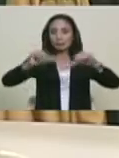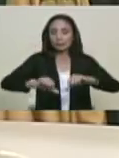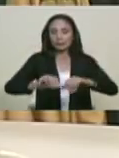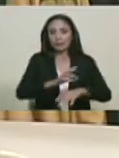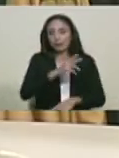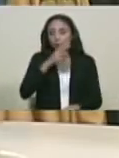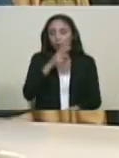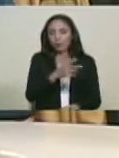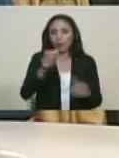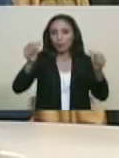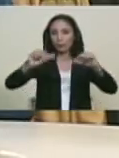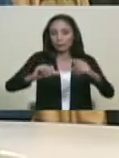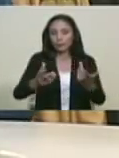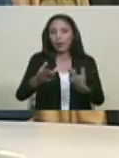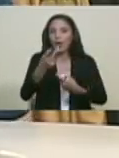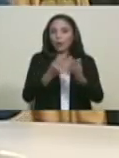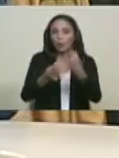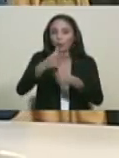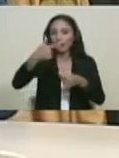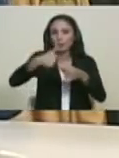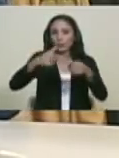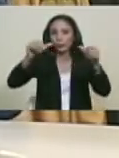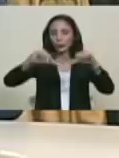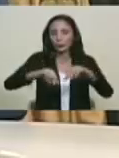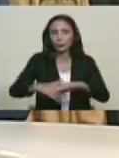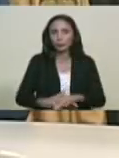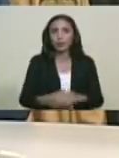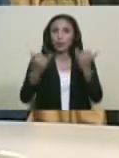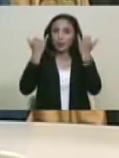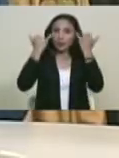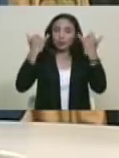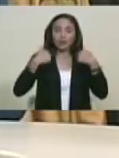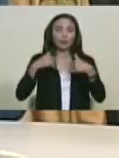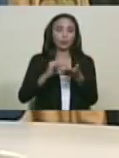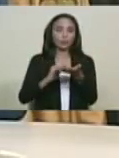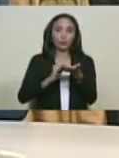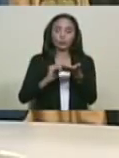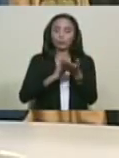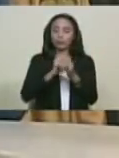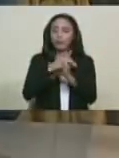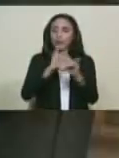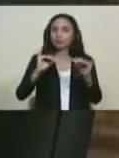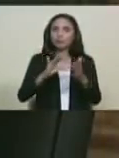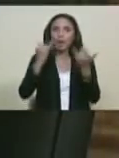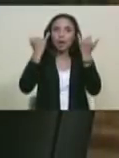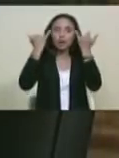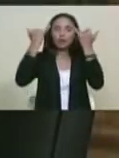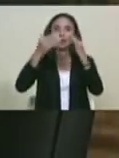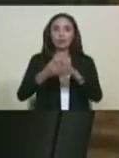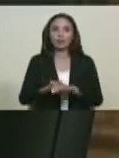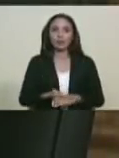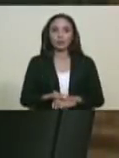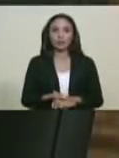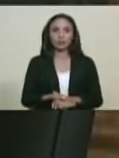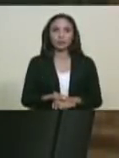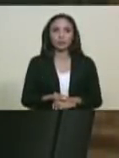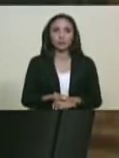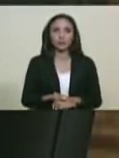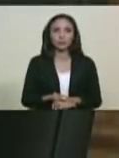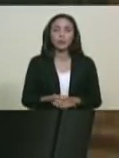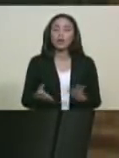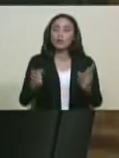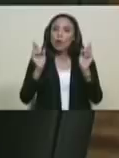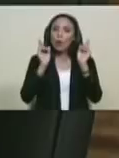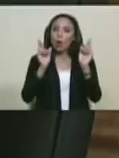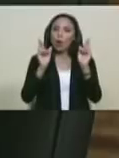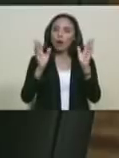gigantesco y yo ya cree un sistema y aspiro que ese sistema